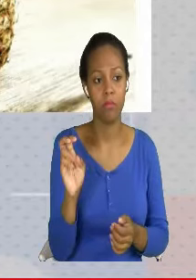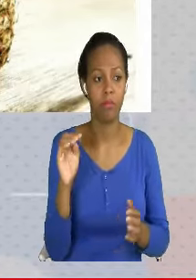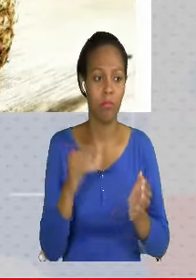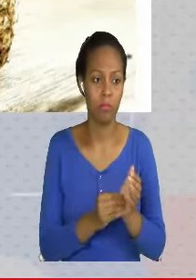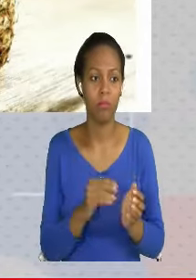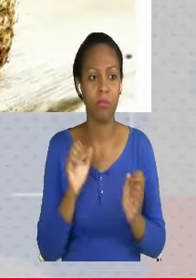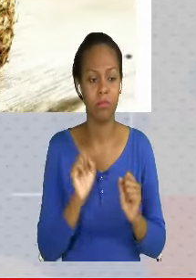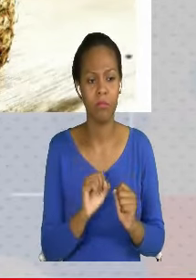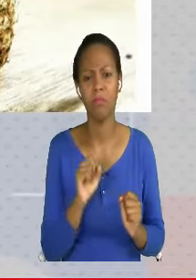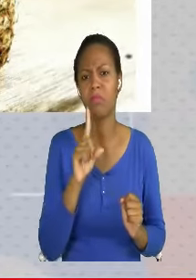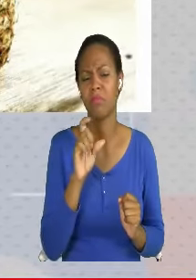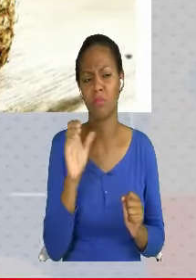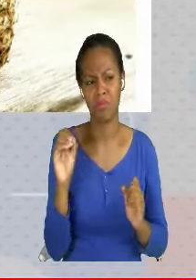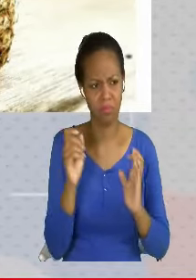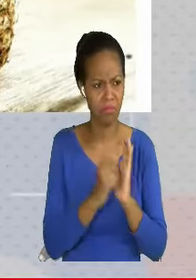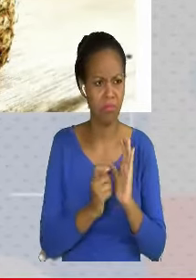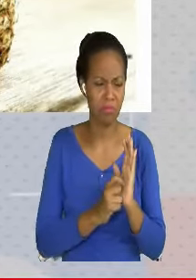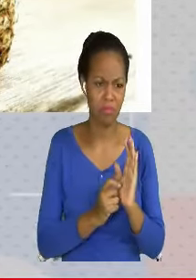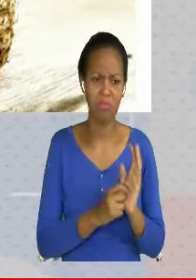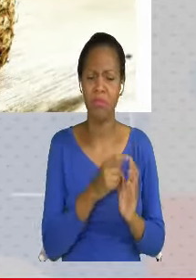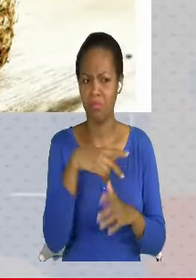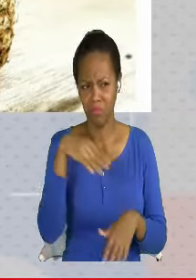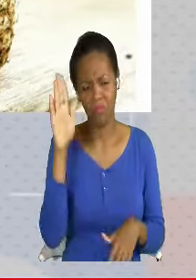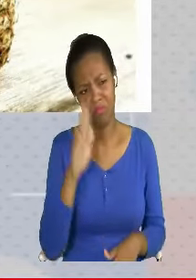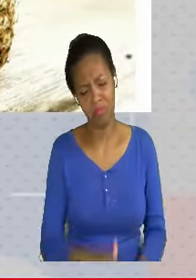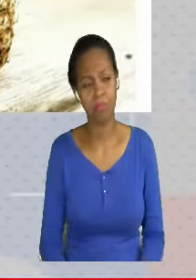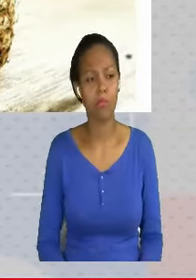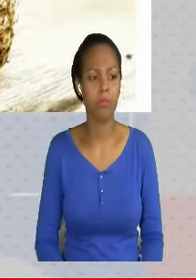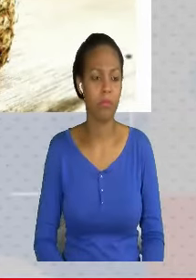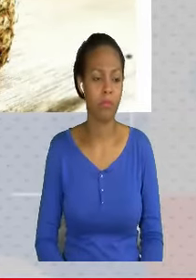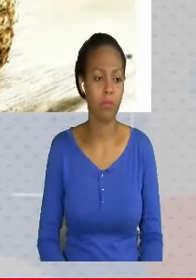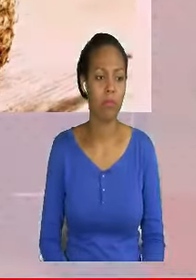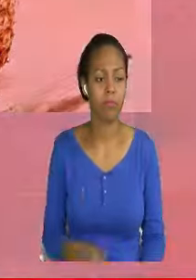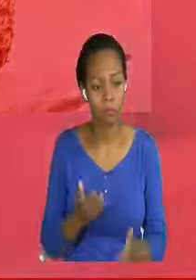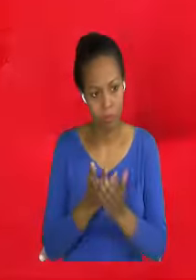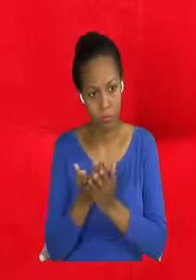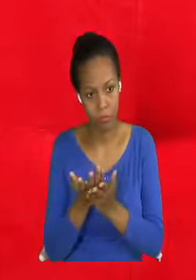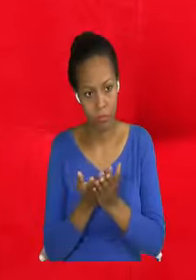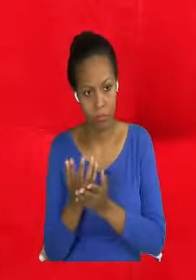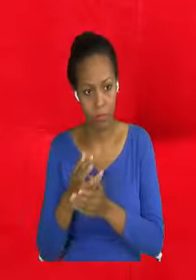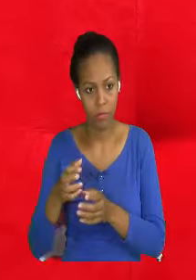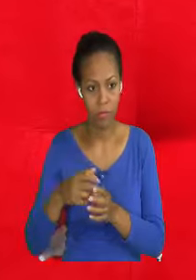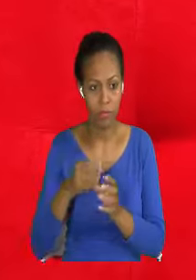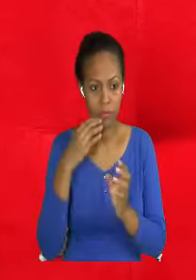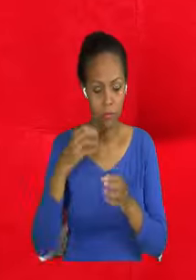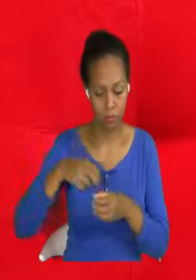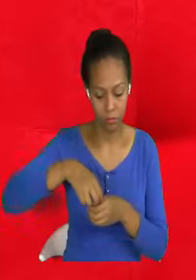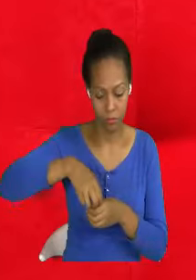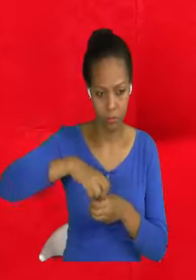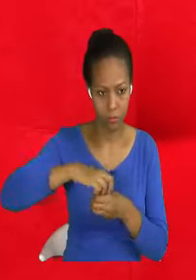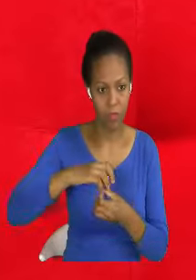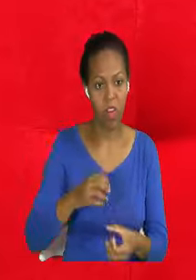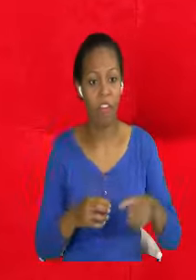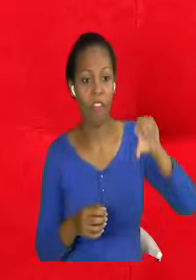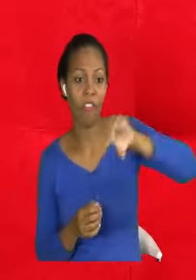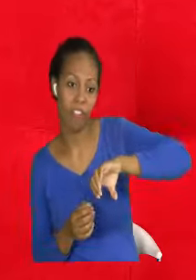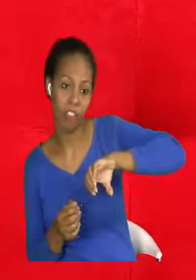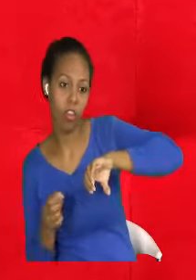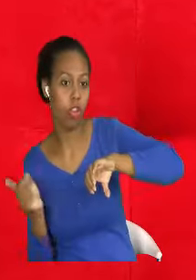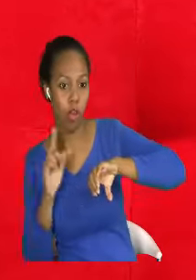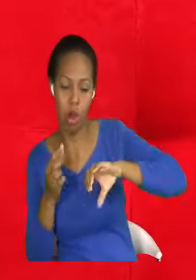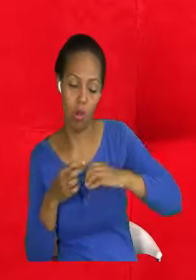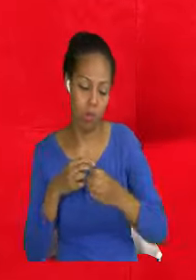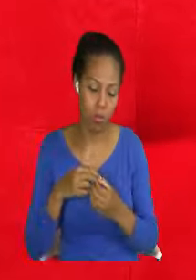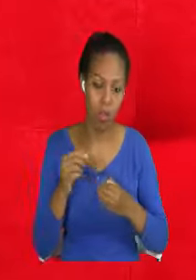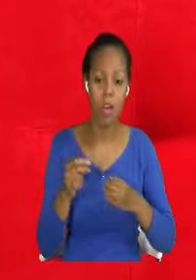60 aplicaciones. Una de las recomendaciones es cuando se abre, no voltearlo, no dejarlo abierto y no dejárselo